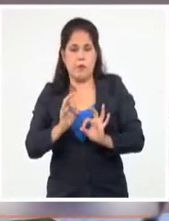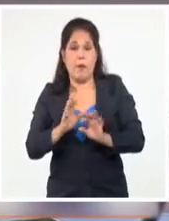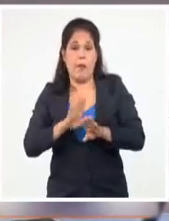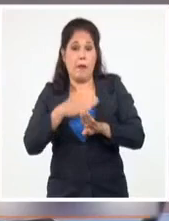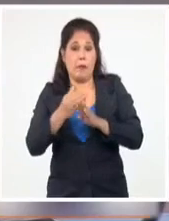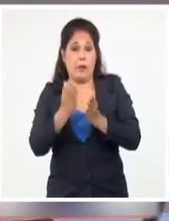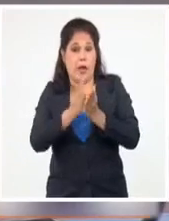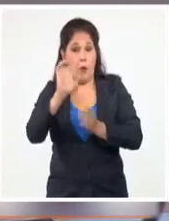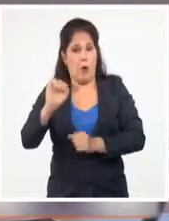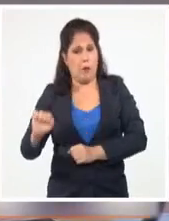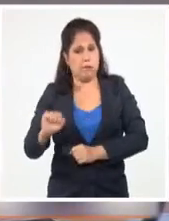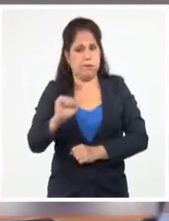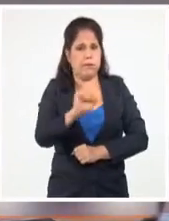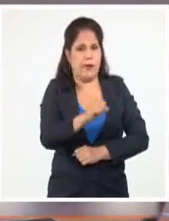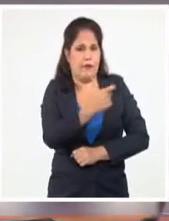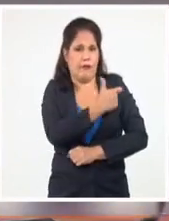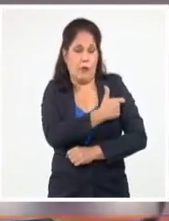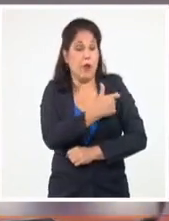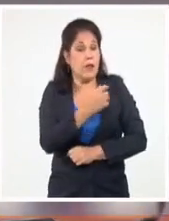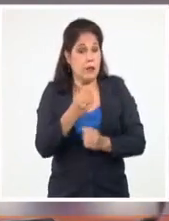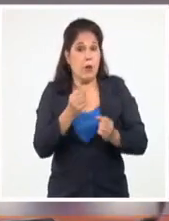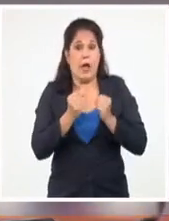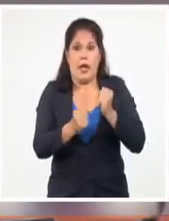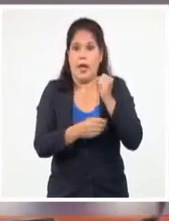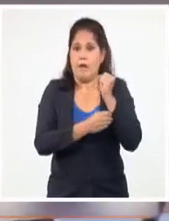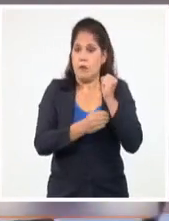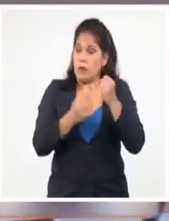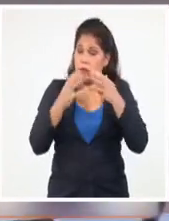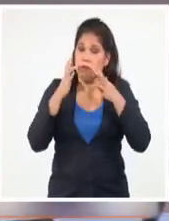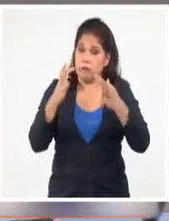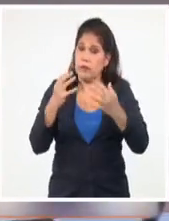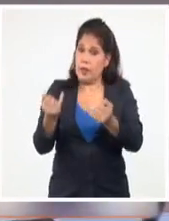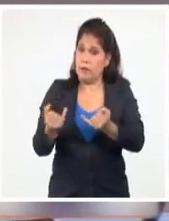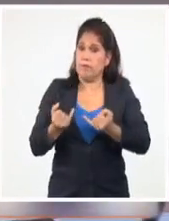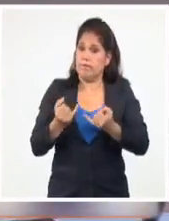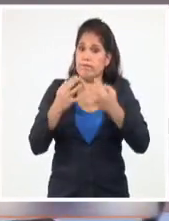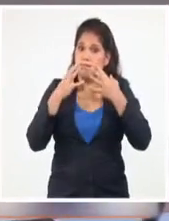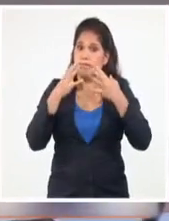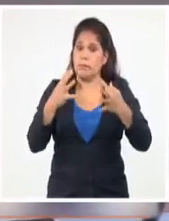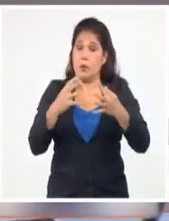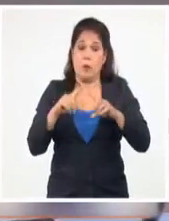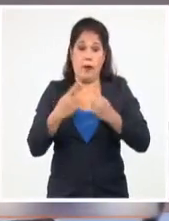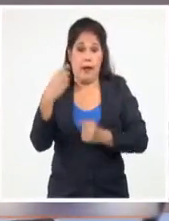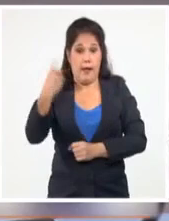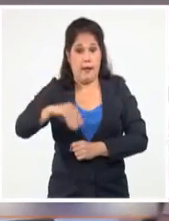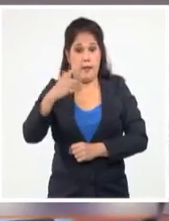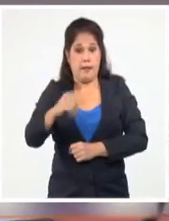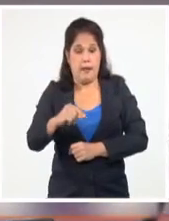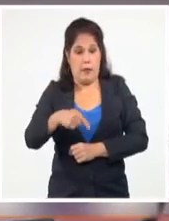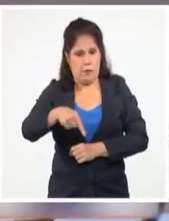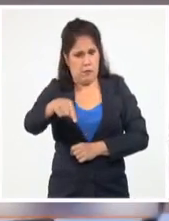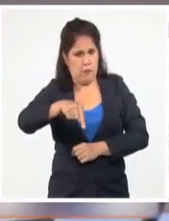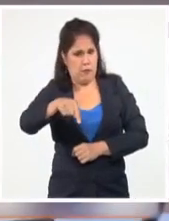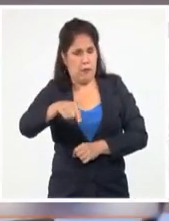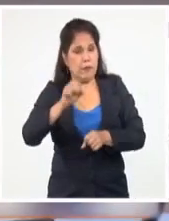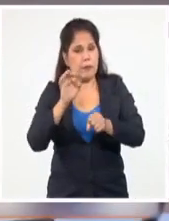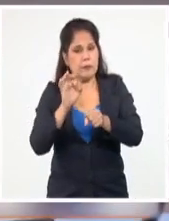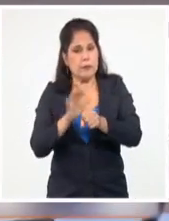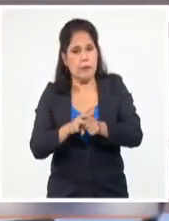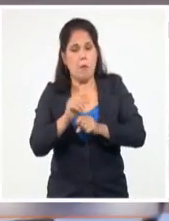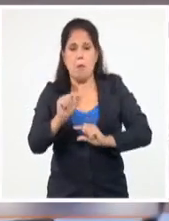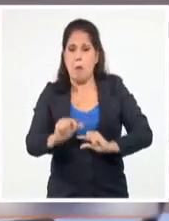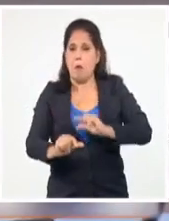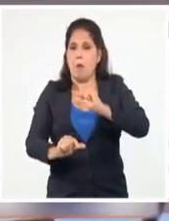de refuerzo. Y eso es una buena noticia que este ensayo clínico en los próximos días comenzará